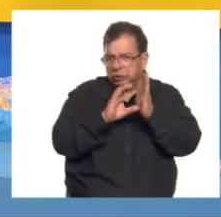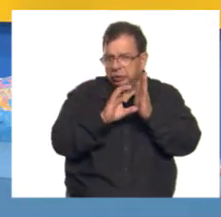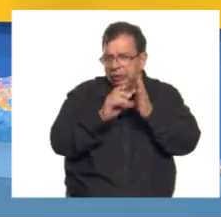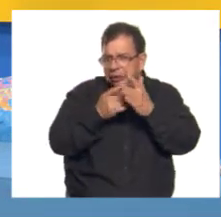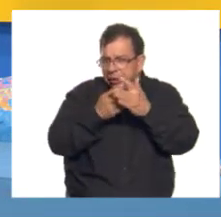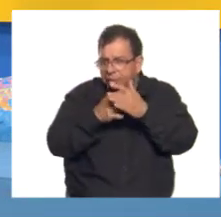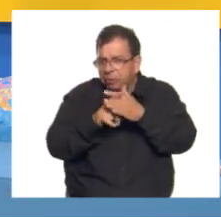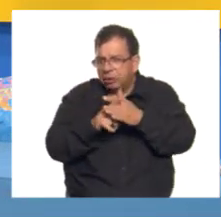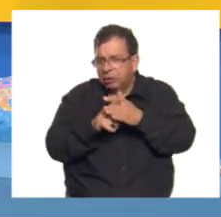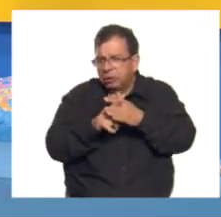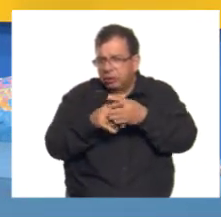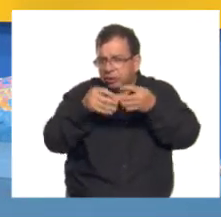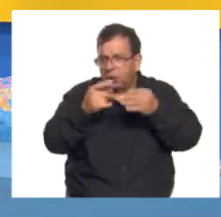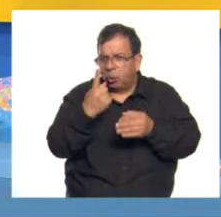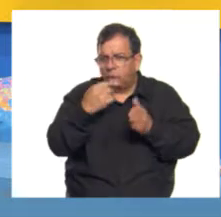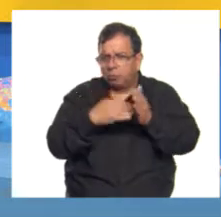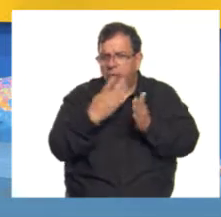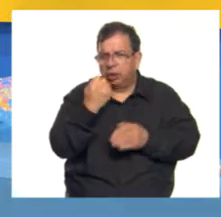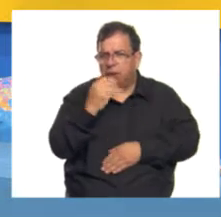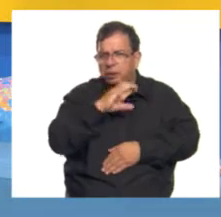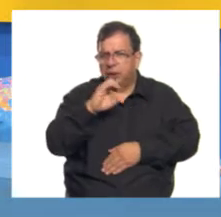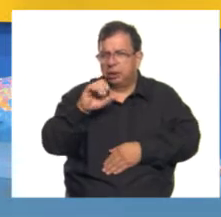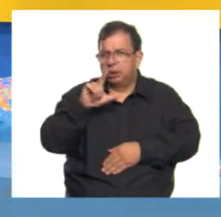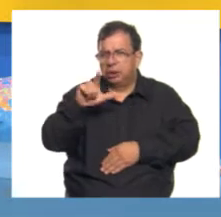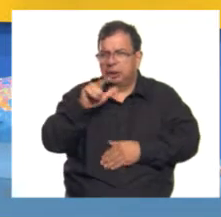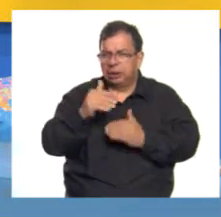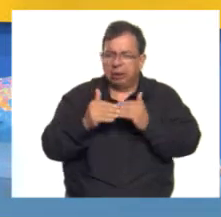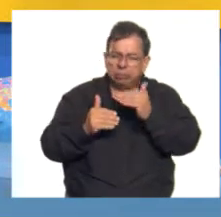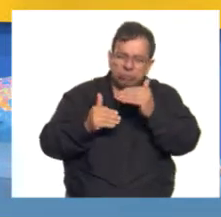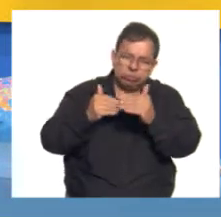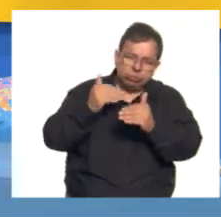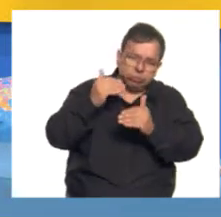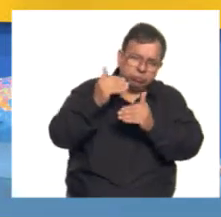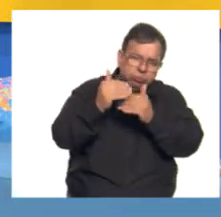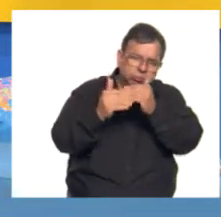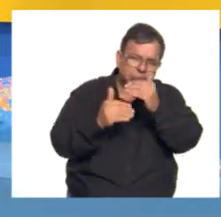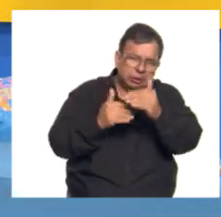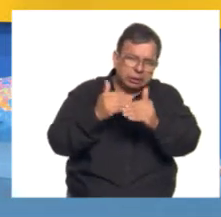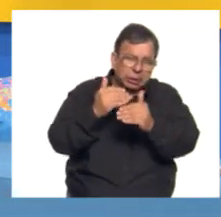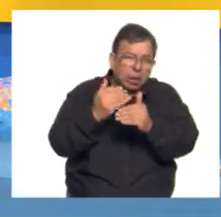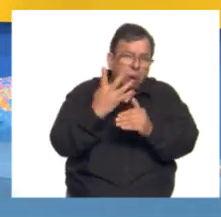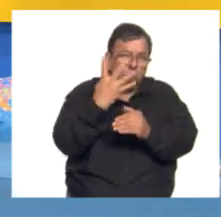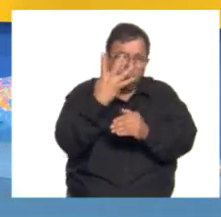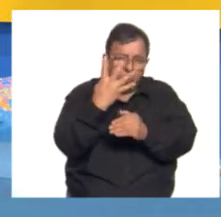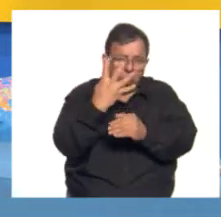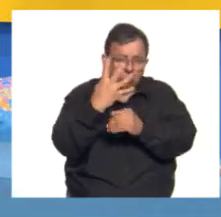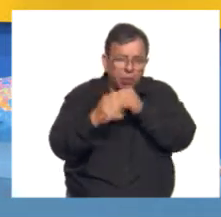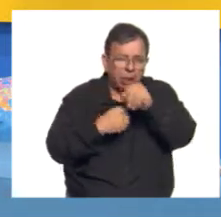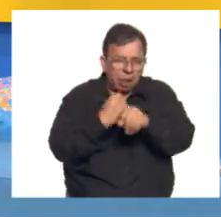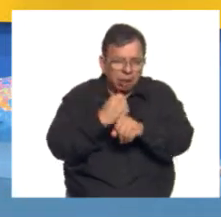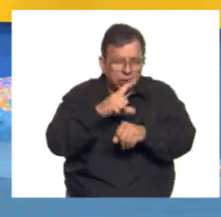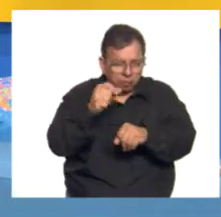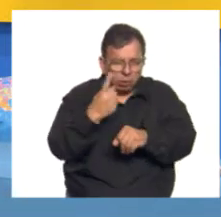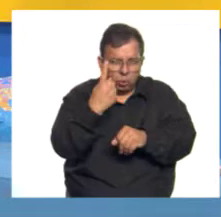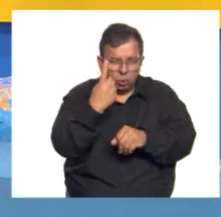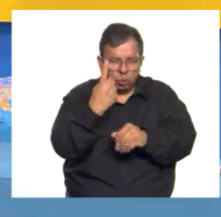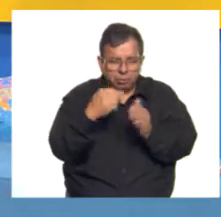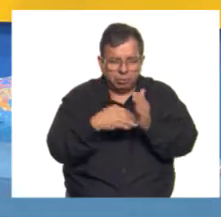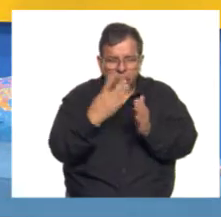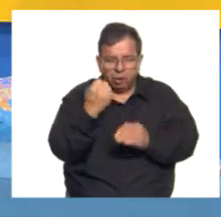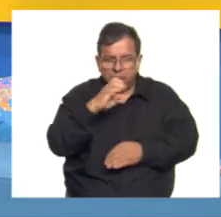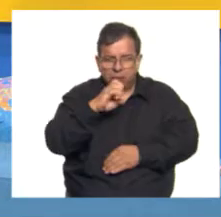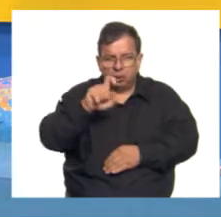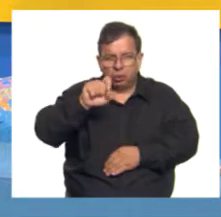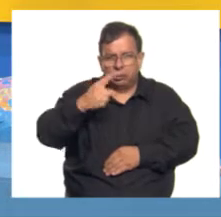año 1917, no fue sino hasta 4 años después, en el año de 1921, que